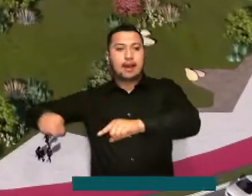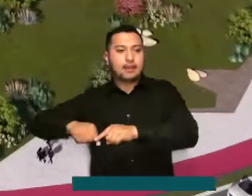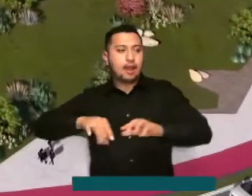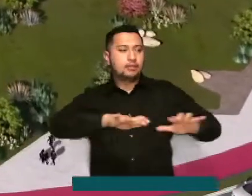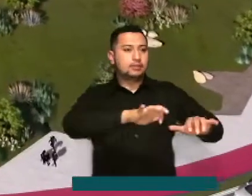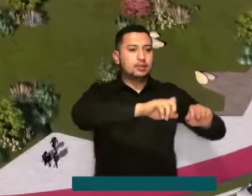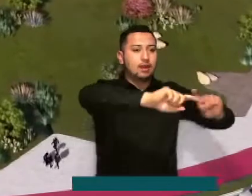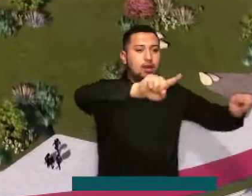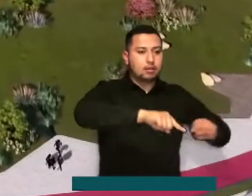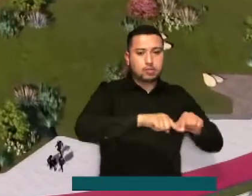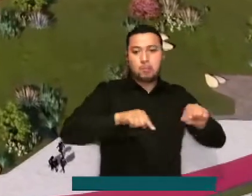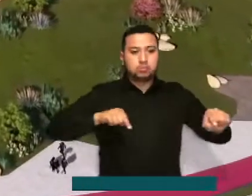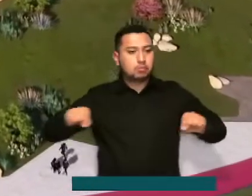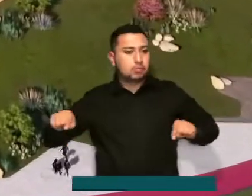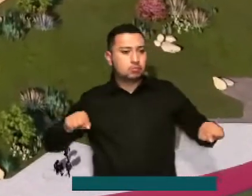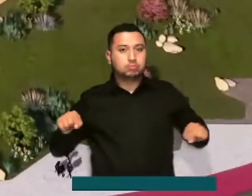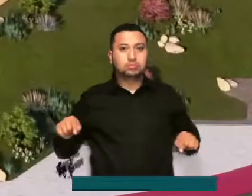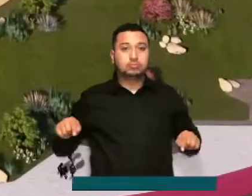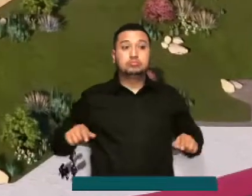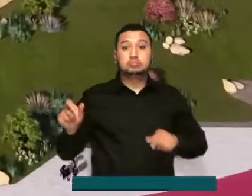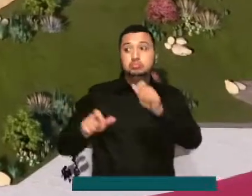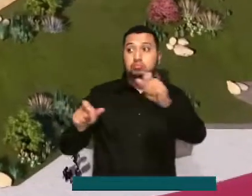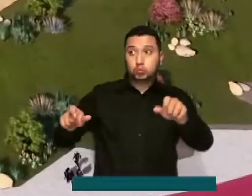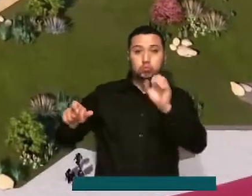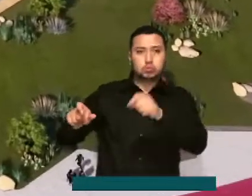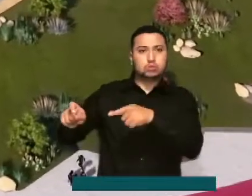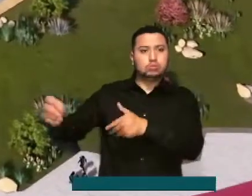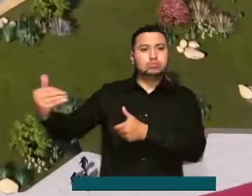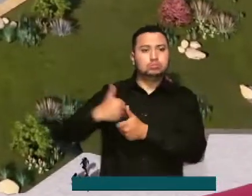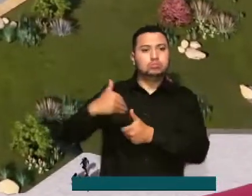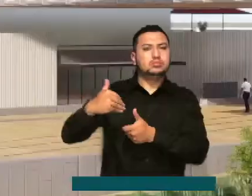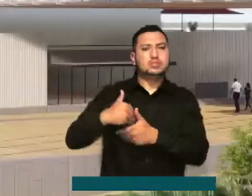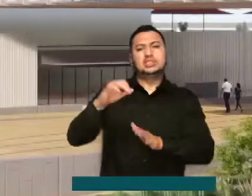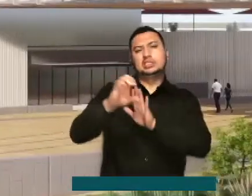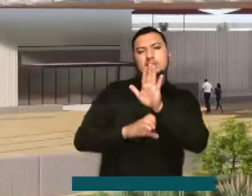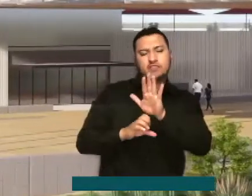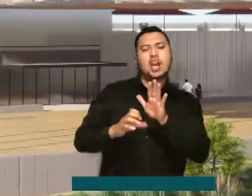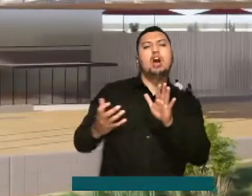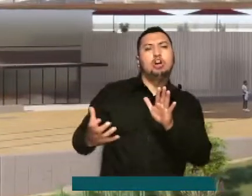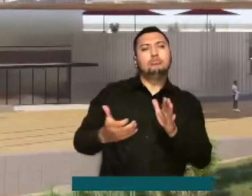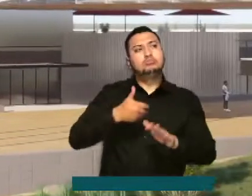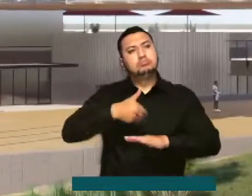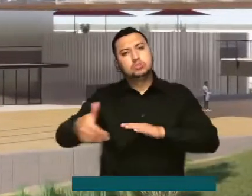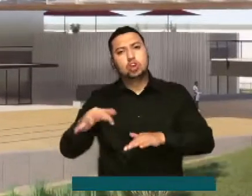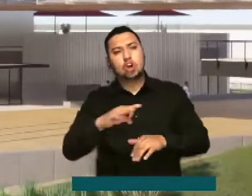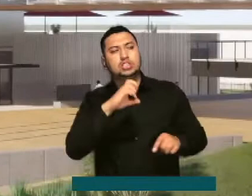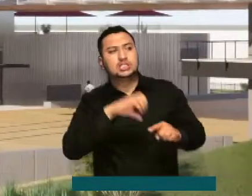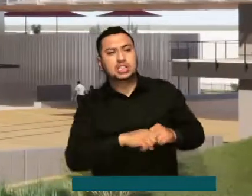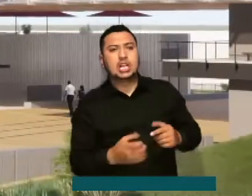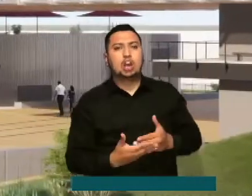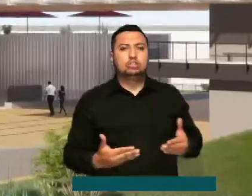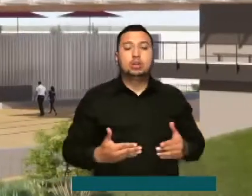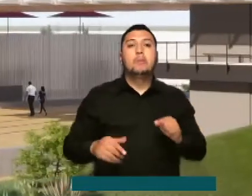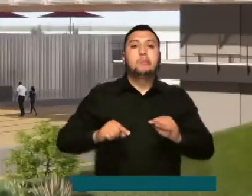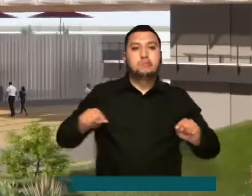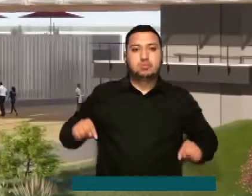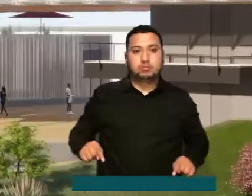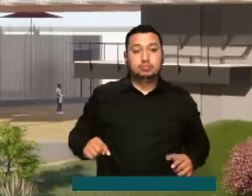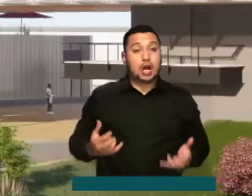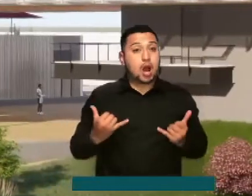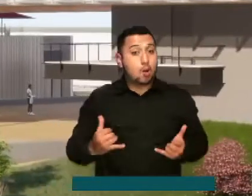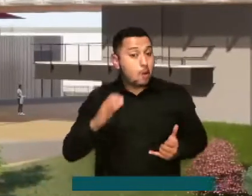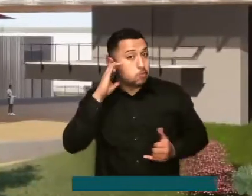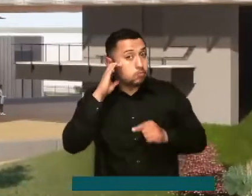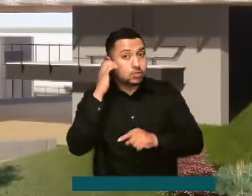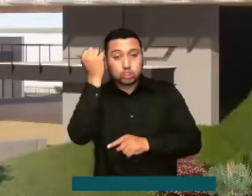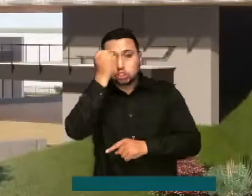de Soacha. Allí sus habitantes podrán realizar trámites como la solicitud de certificados y de citas en un mismo lugar. En la